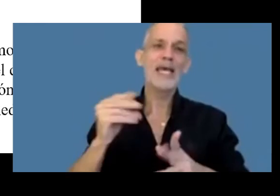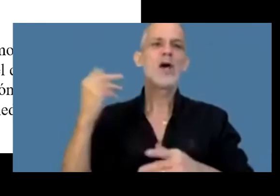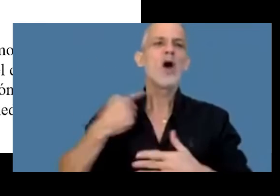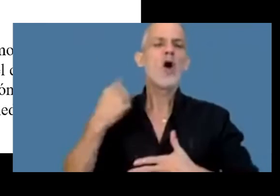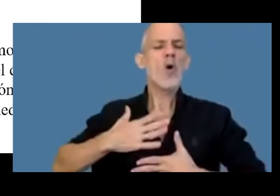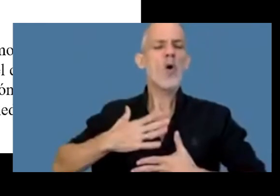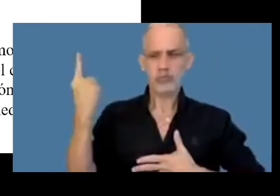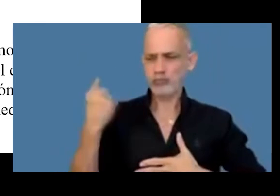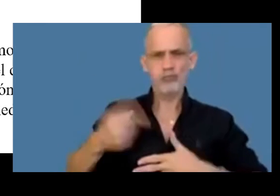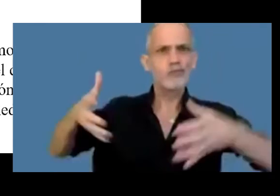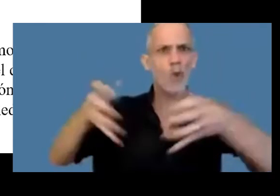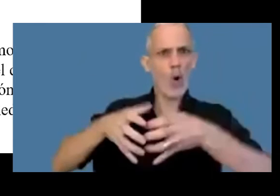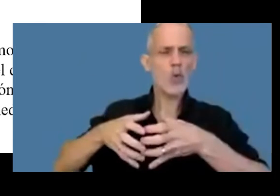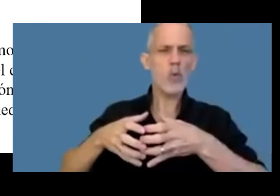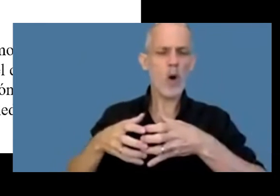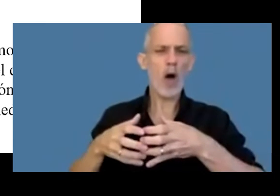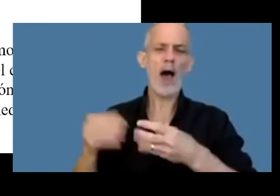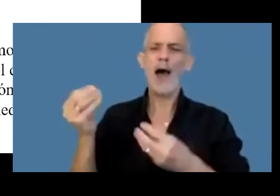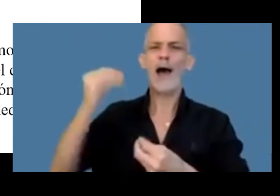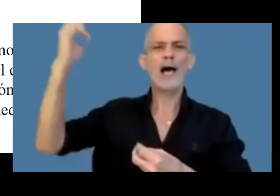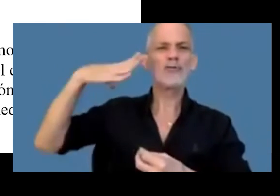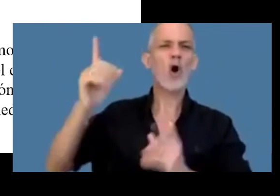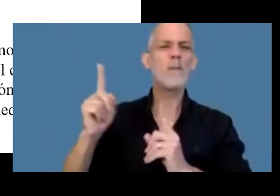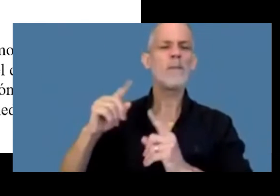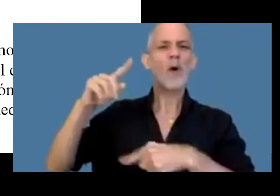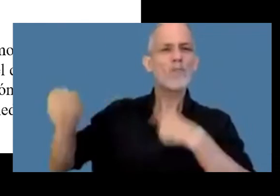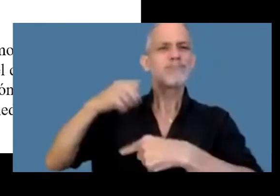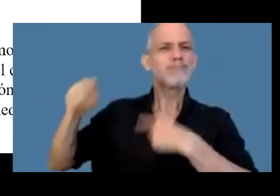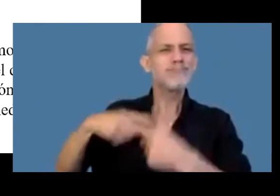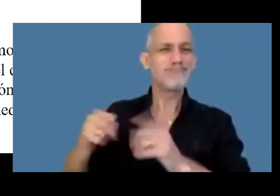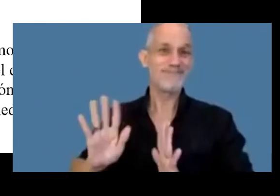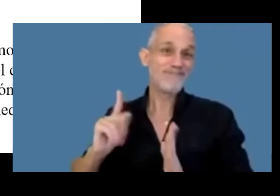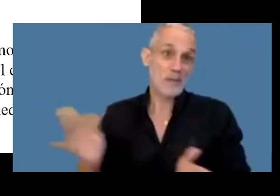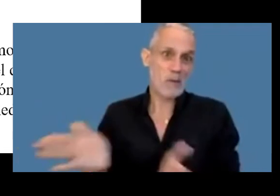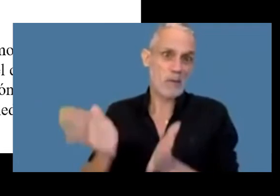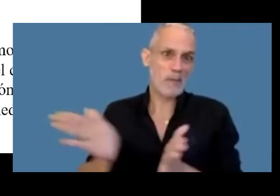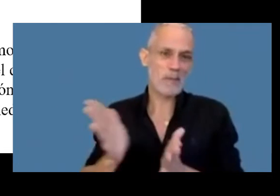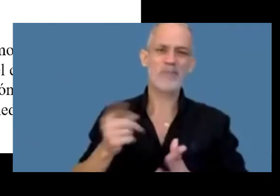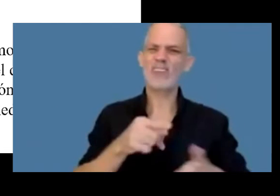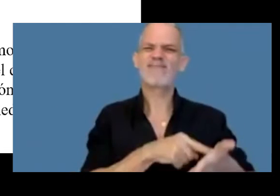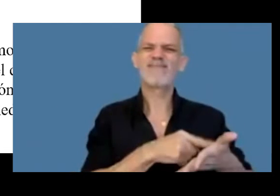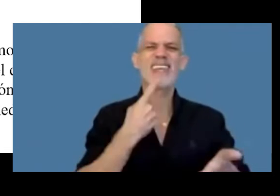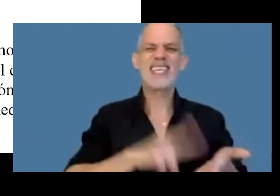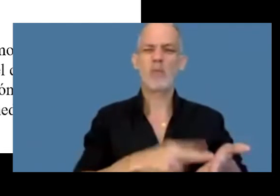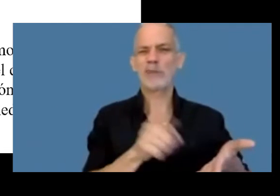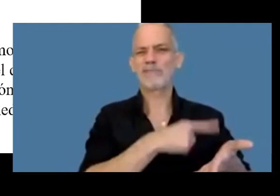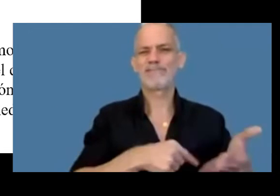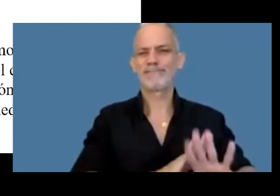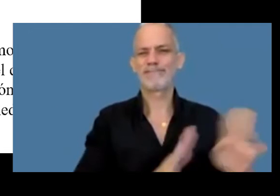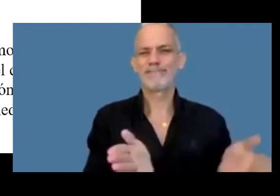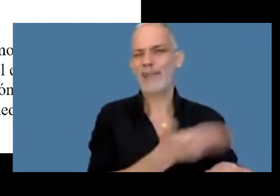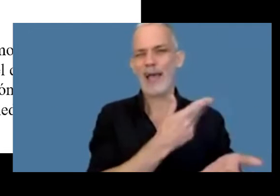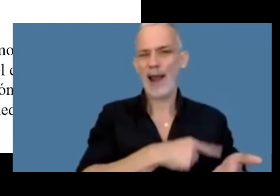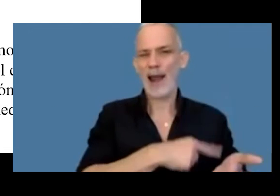colectivo, y así fue como otro de los factores que impulsó la eliminación fue